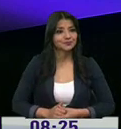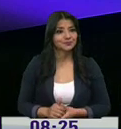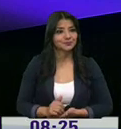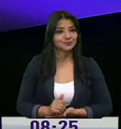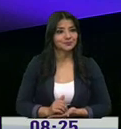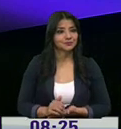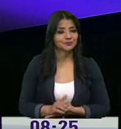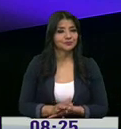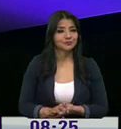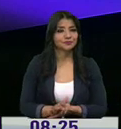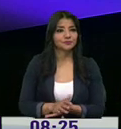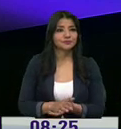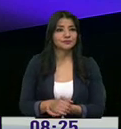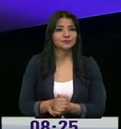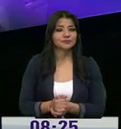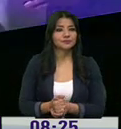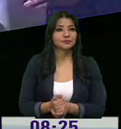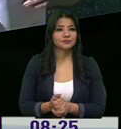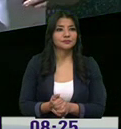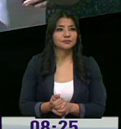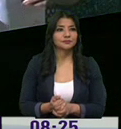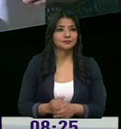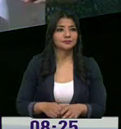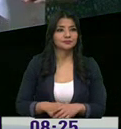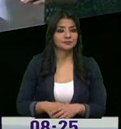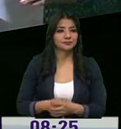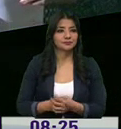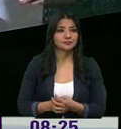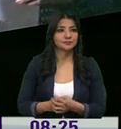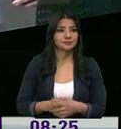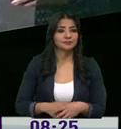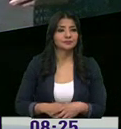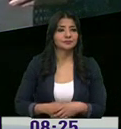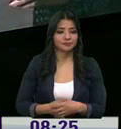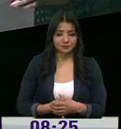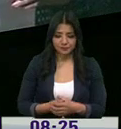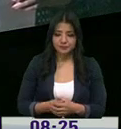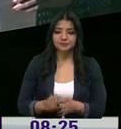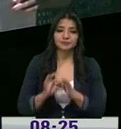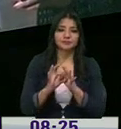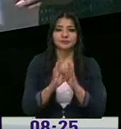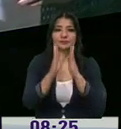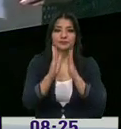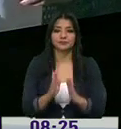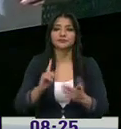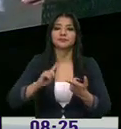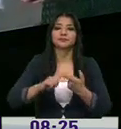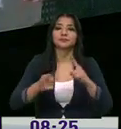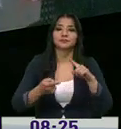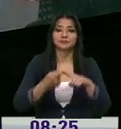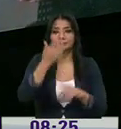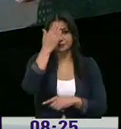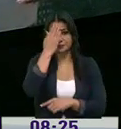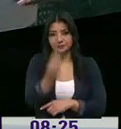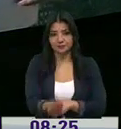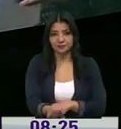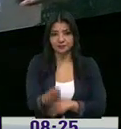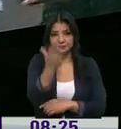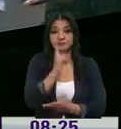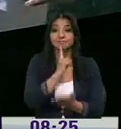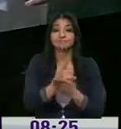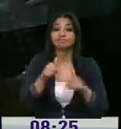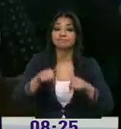Gracias. Robert, amigos televidentes, de excelente día para todos. Así es,